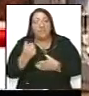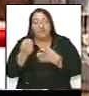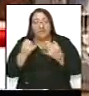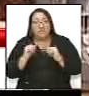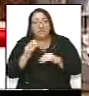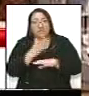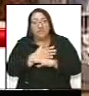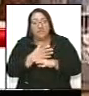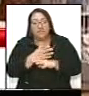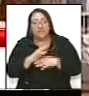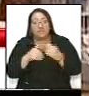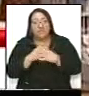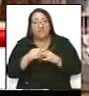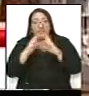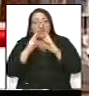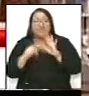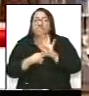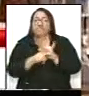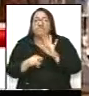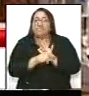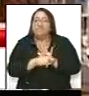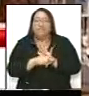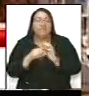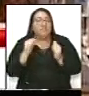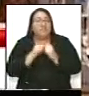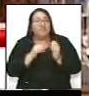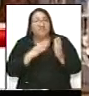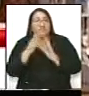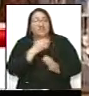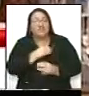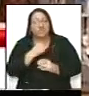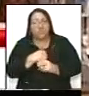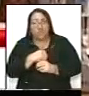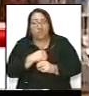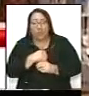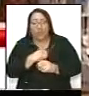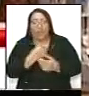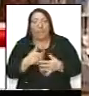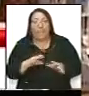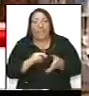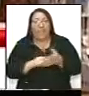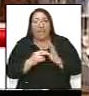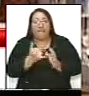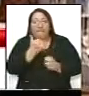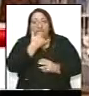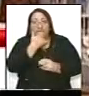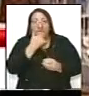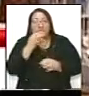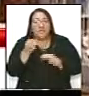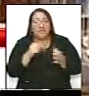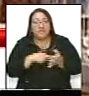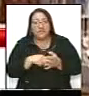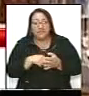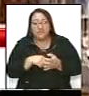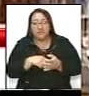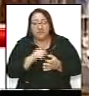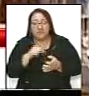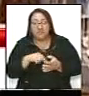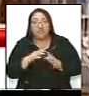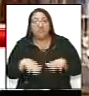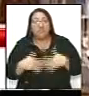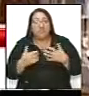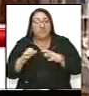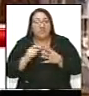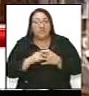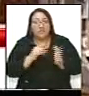inicial informe de respuesta negativo por el parte del Ministerio al haber equivocado la interpretación de que estas pudieran